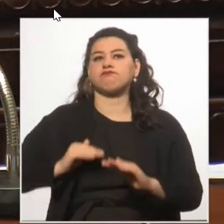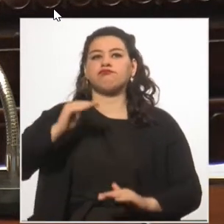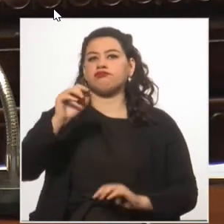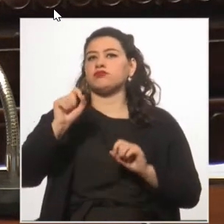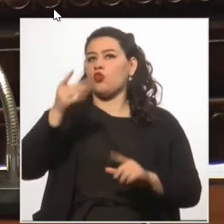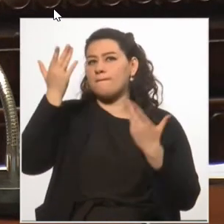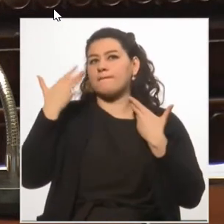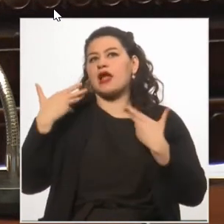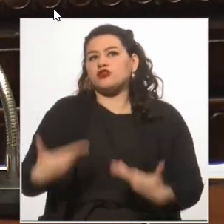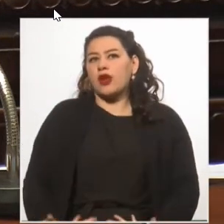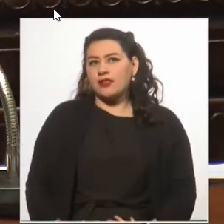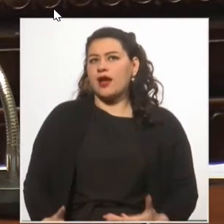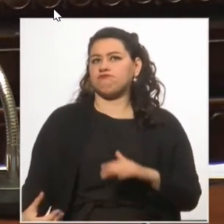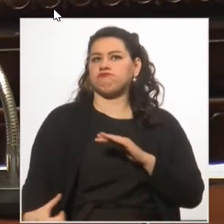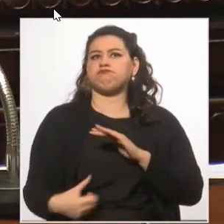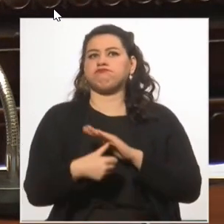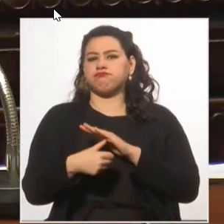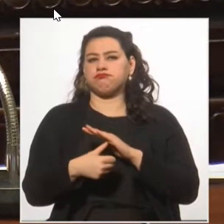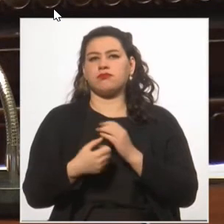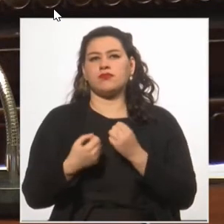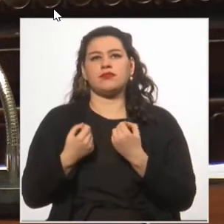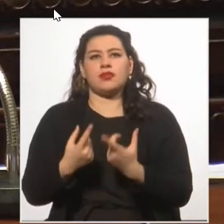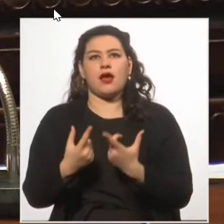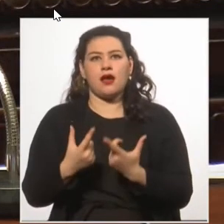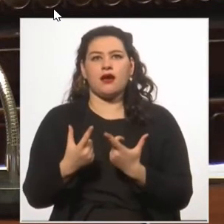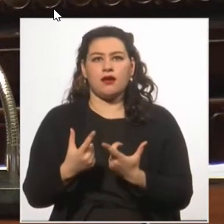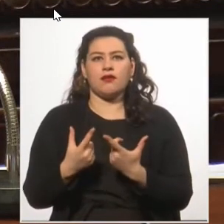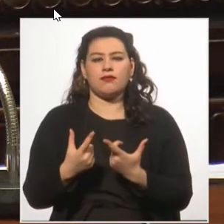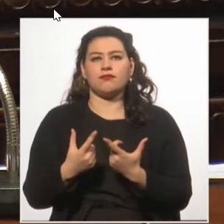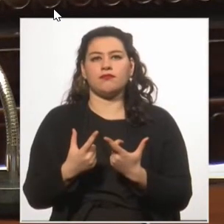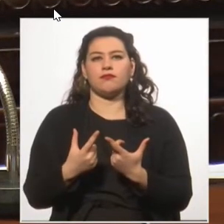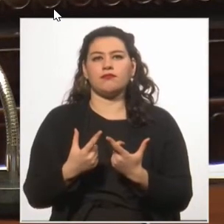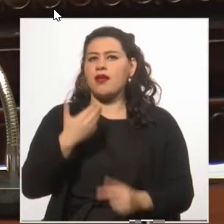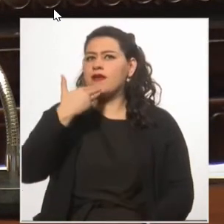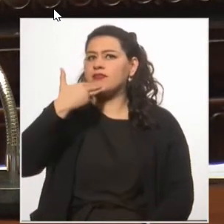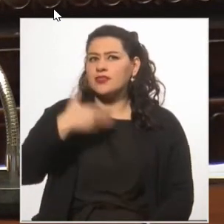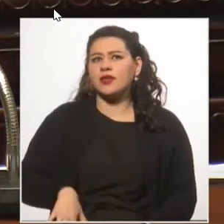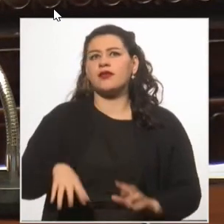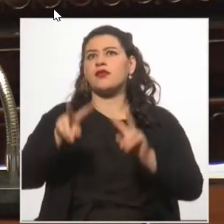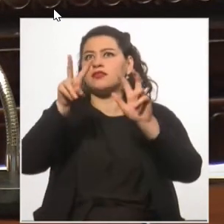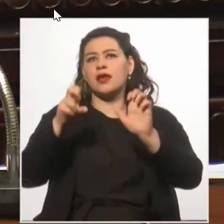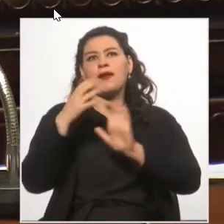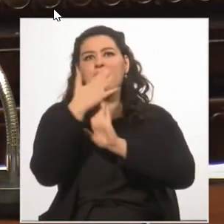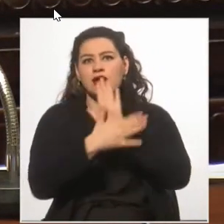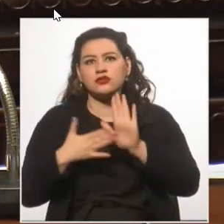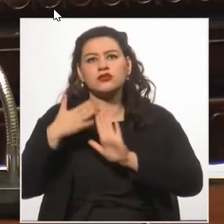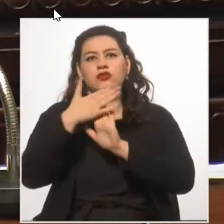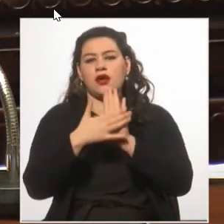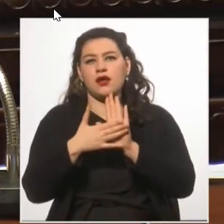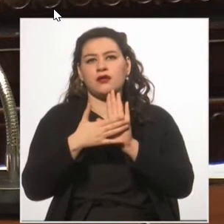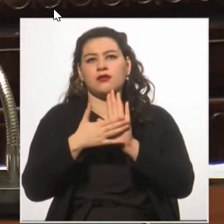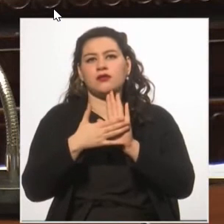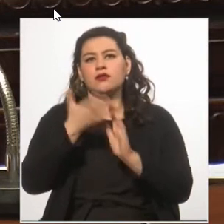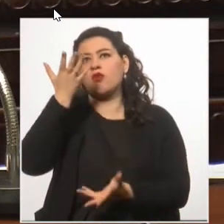su personalidad investía algo como las credenciales del entendimiento nacional ante el